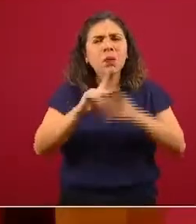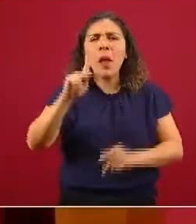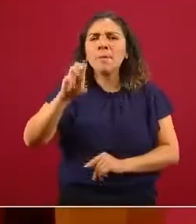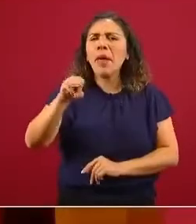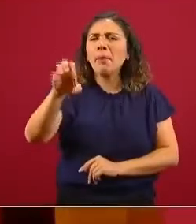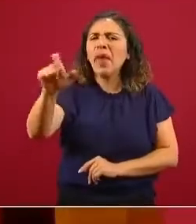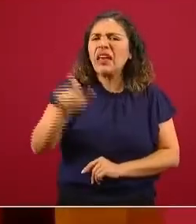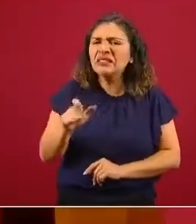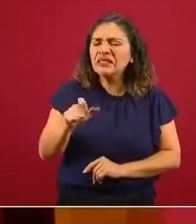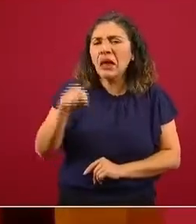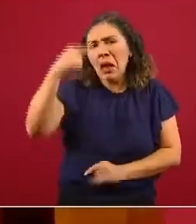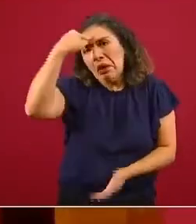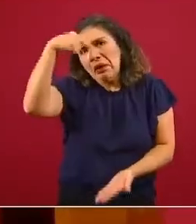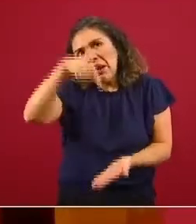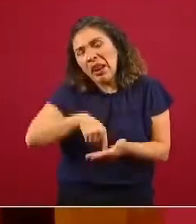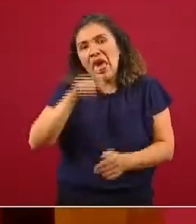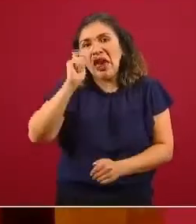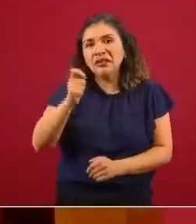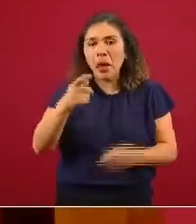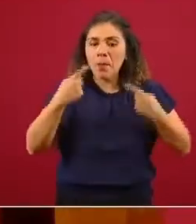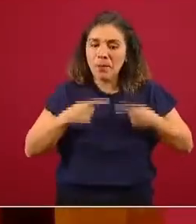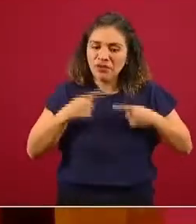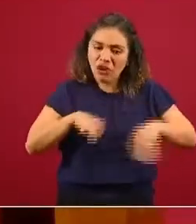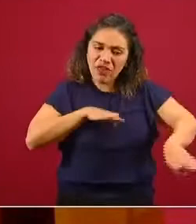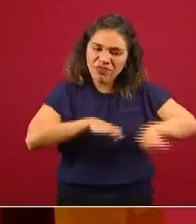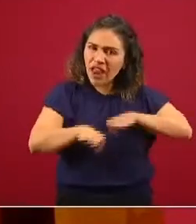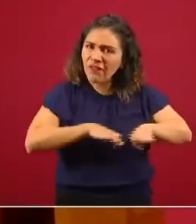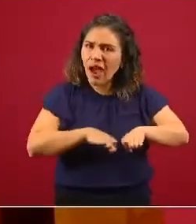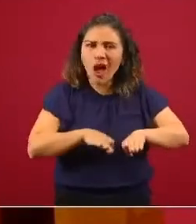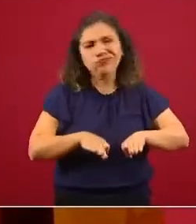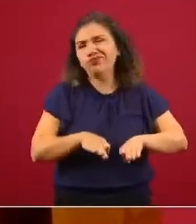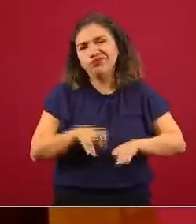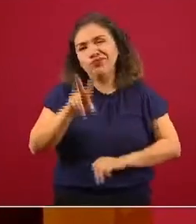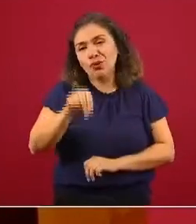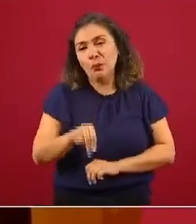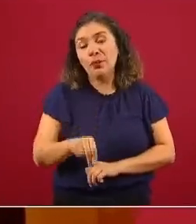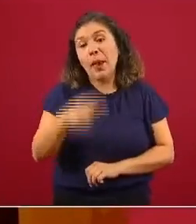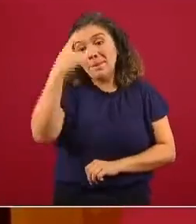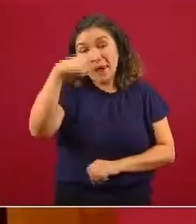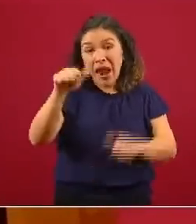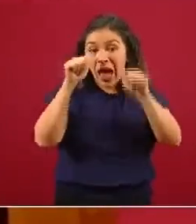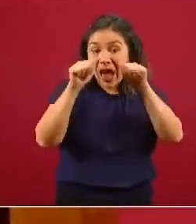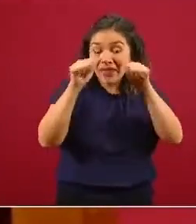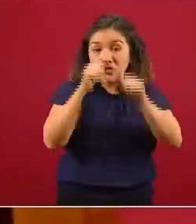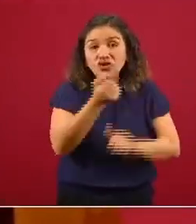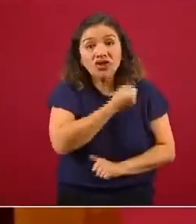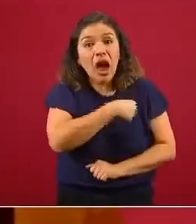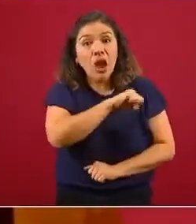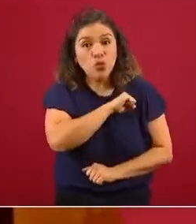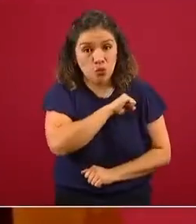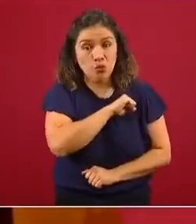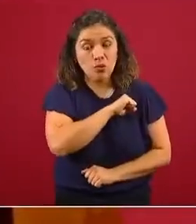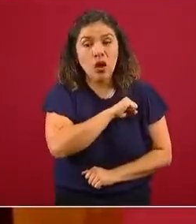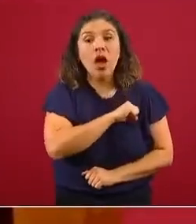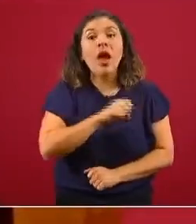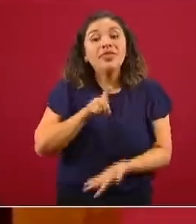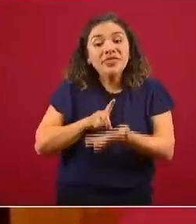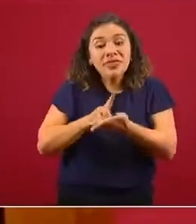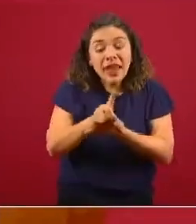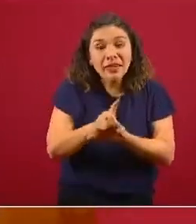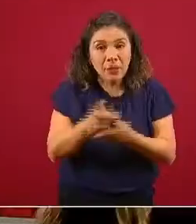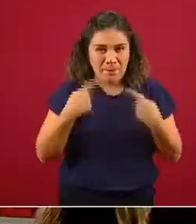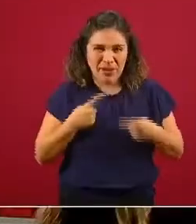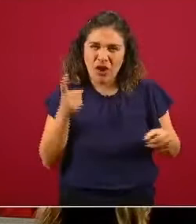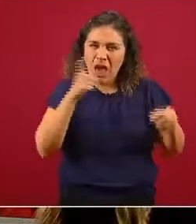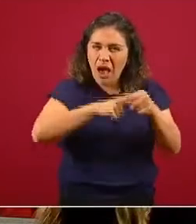más cree que son los trabajadores, y no. Para servicios de salud, los